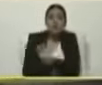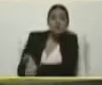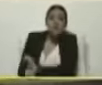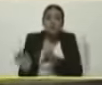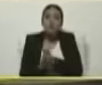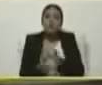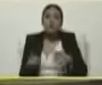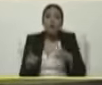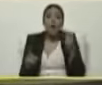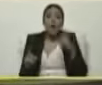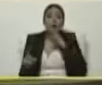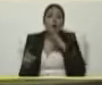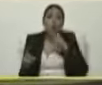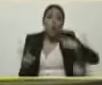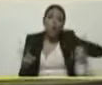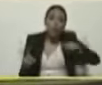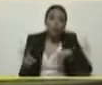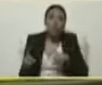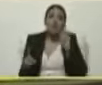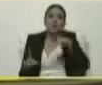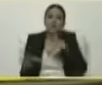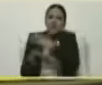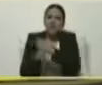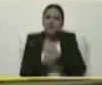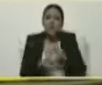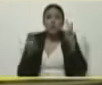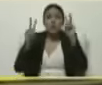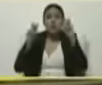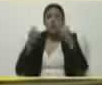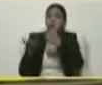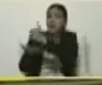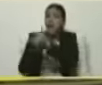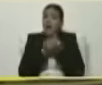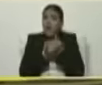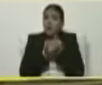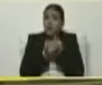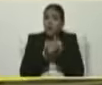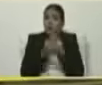Recibieron por supuestas ayudas humanitarias